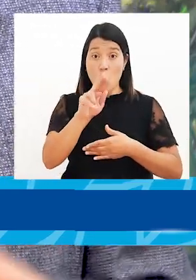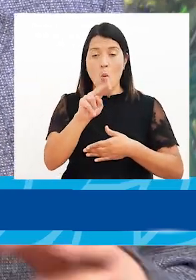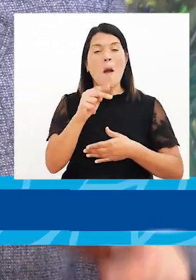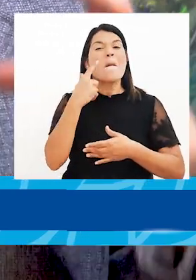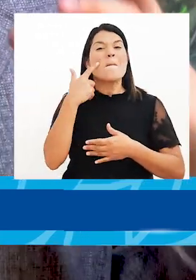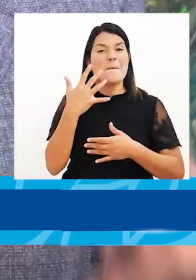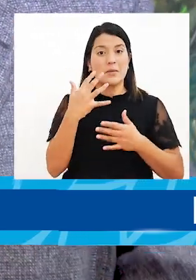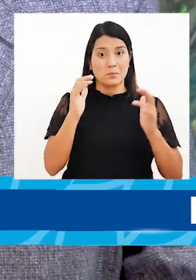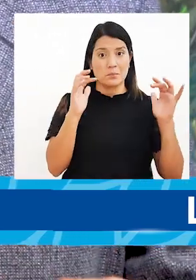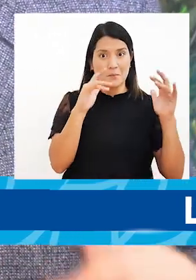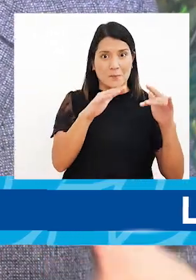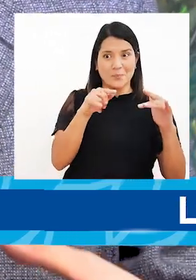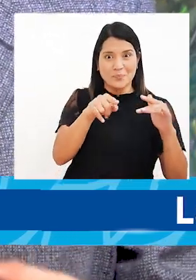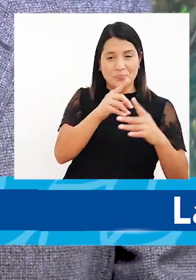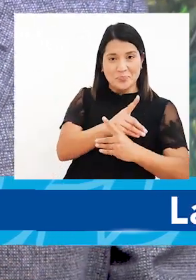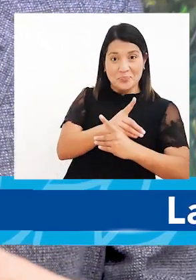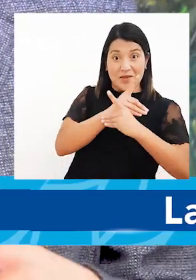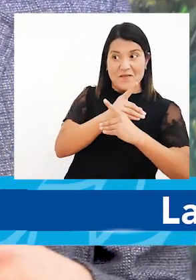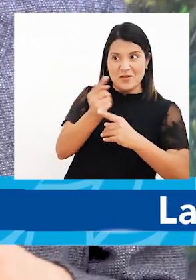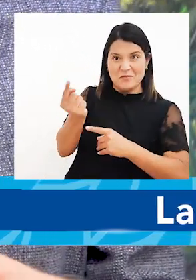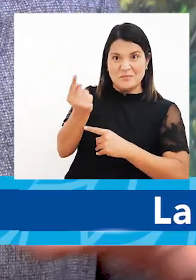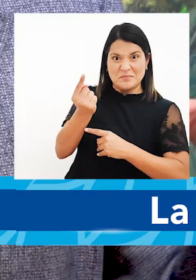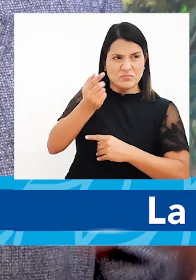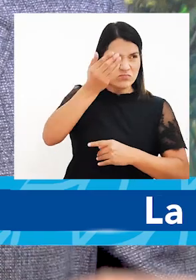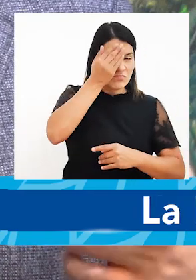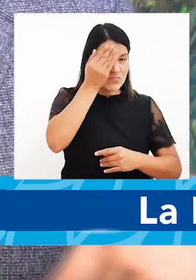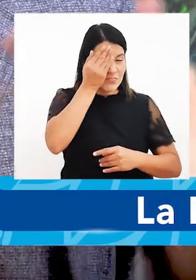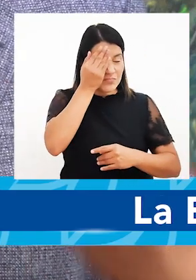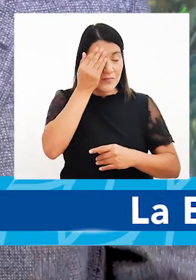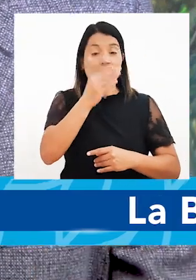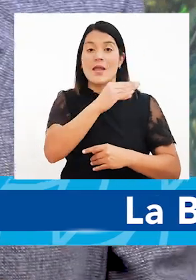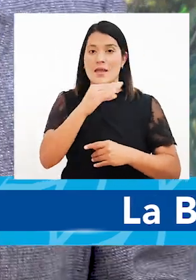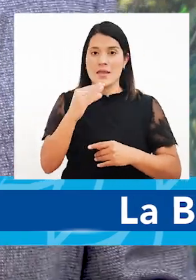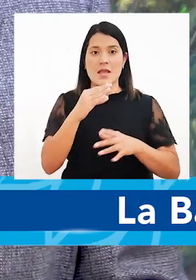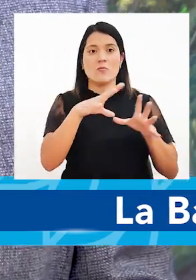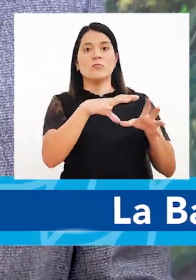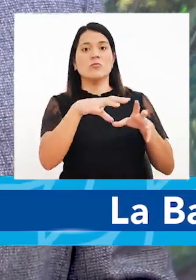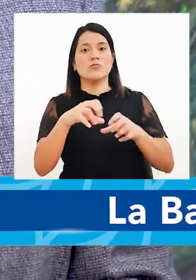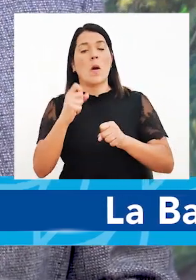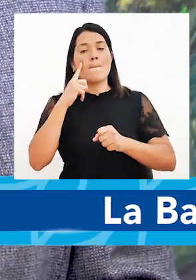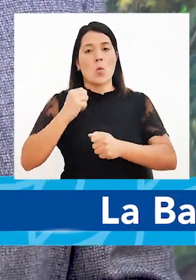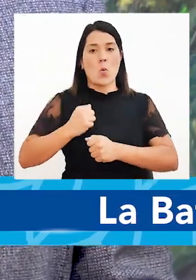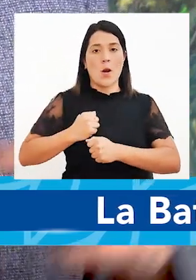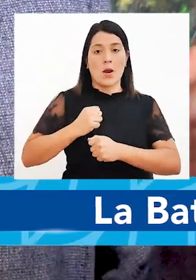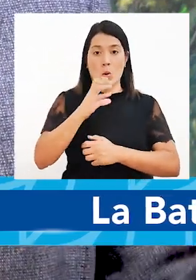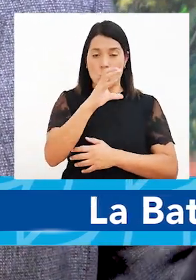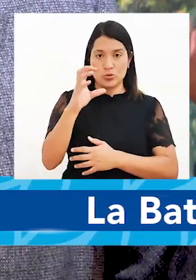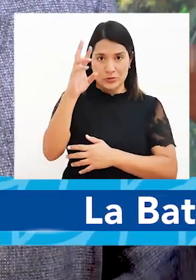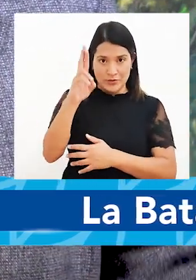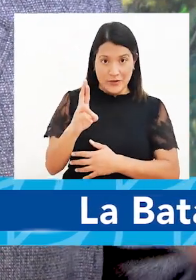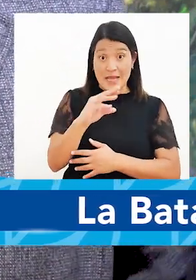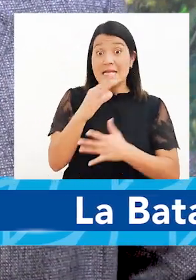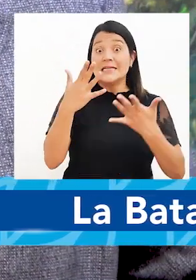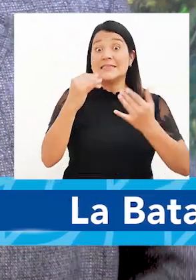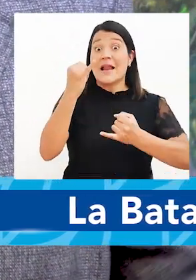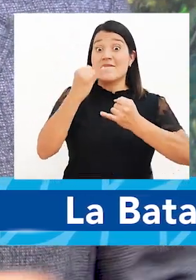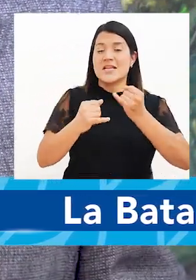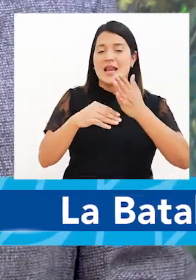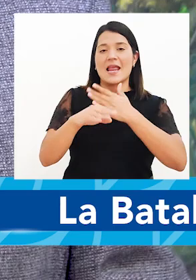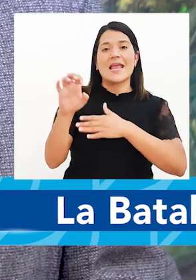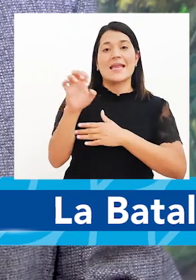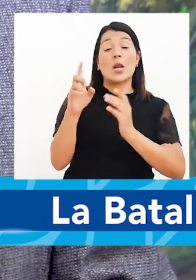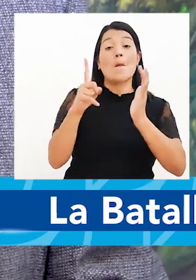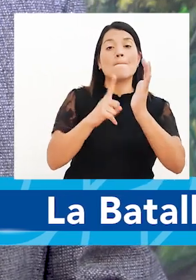de los piratas, y era un punto que también tomado por los filibusteros, y fue capturado por el Ejército Nacional, y finalmente en enero